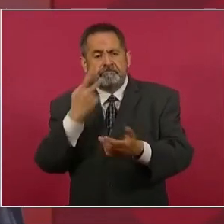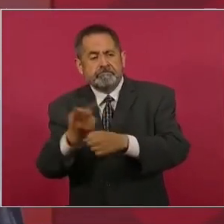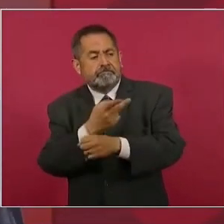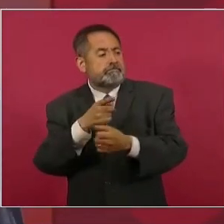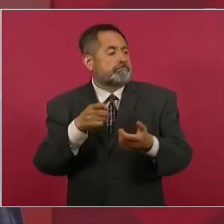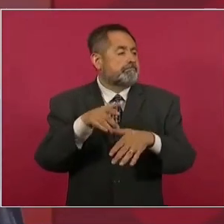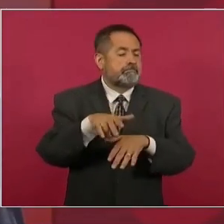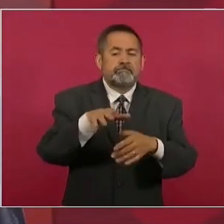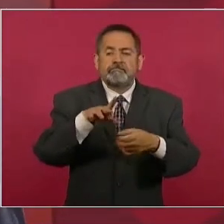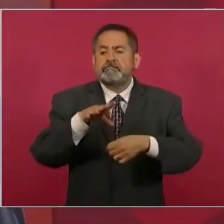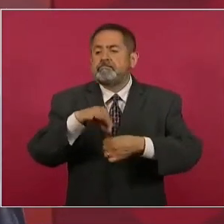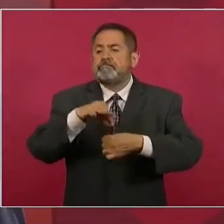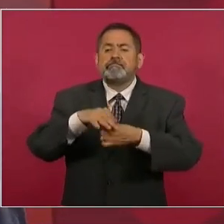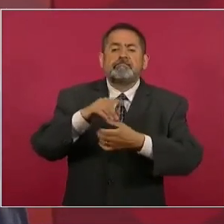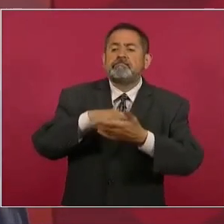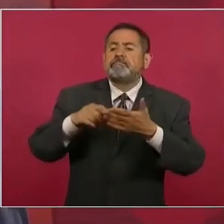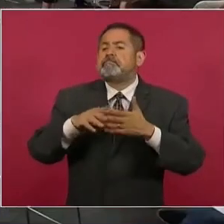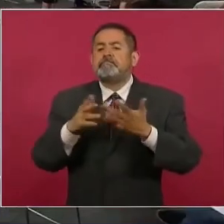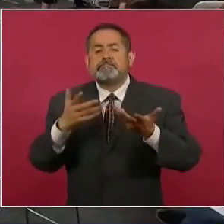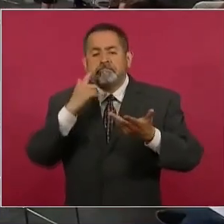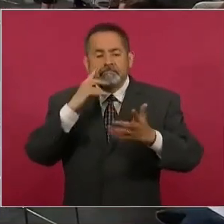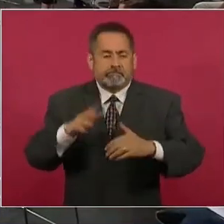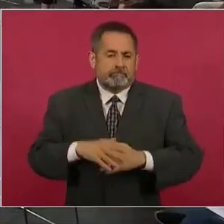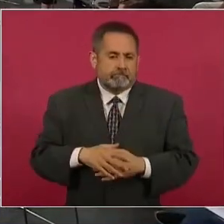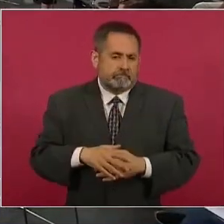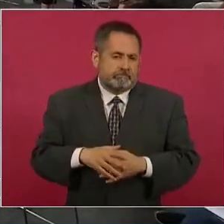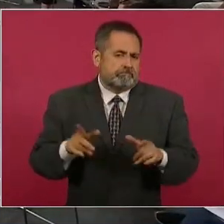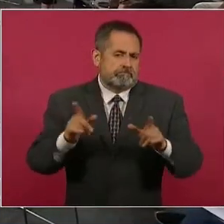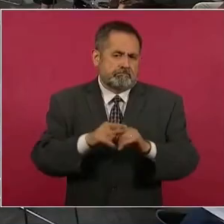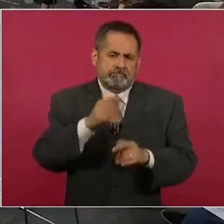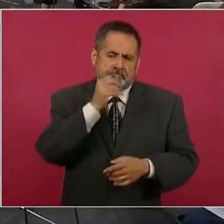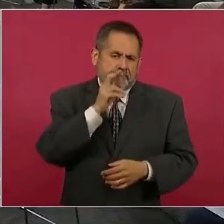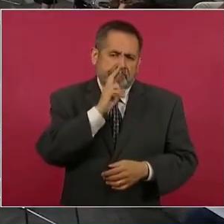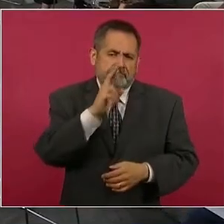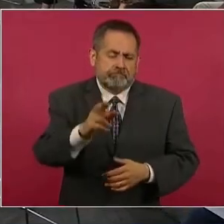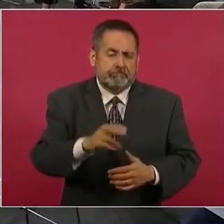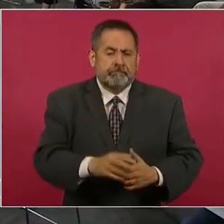de la democracia. Eso es lo que puedo responderte. Gracias, presidente.